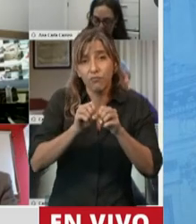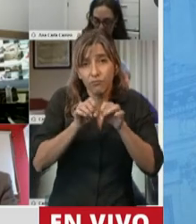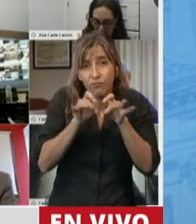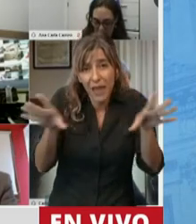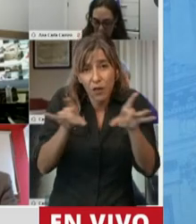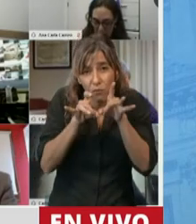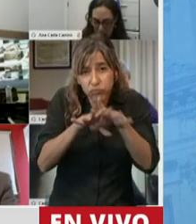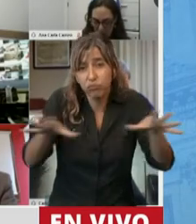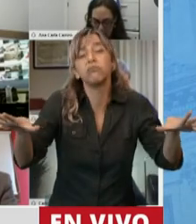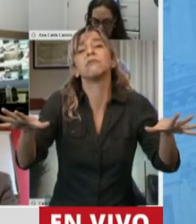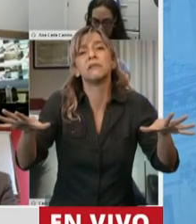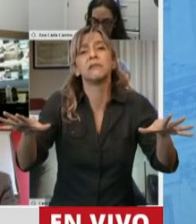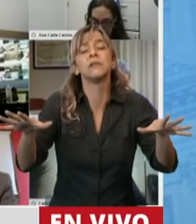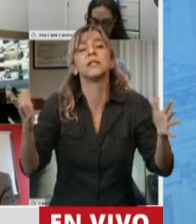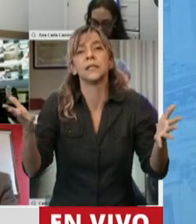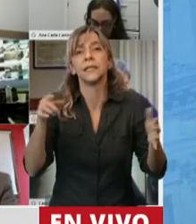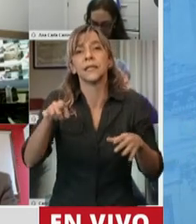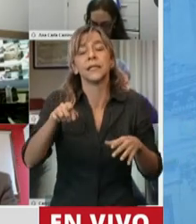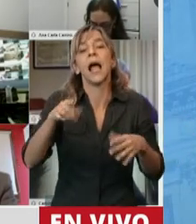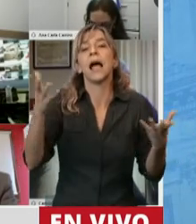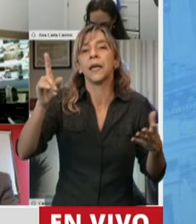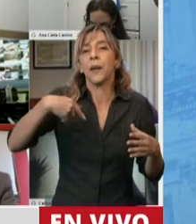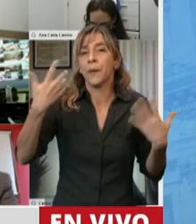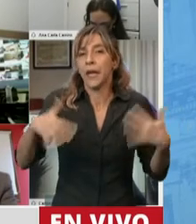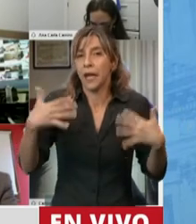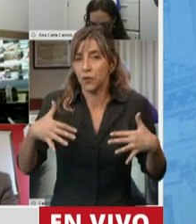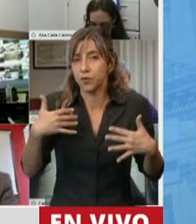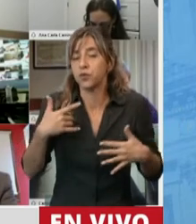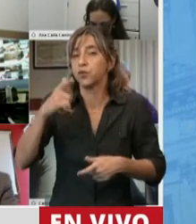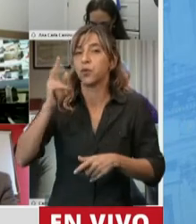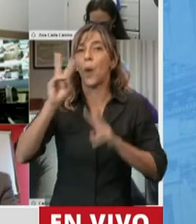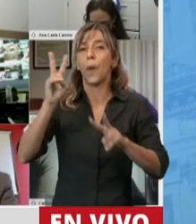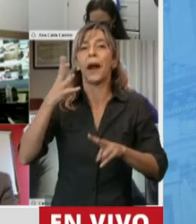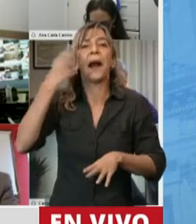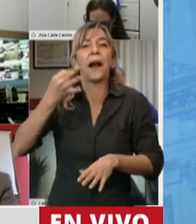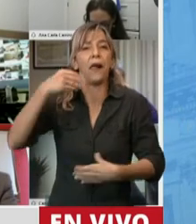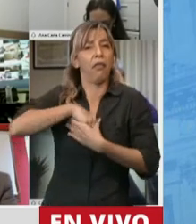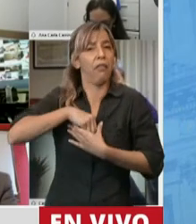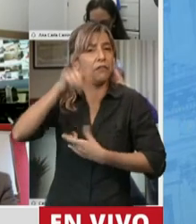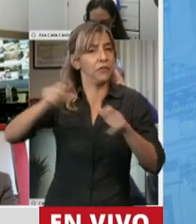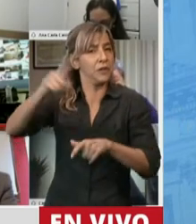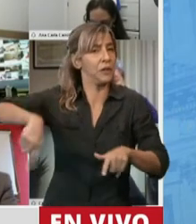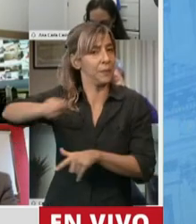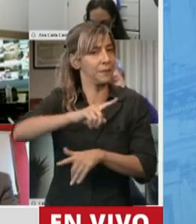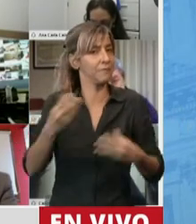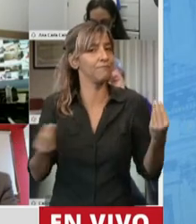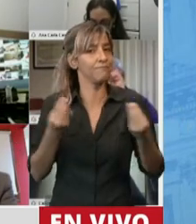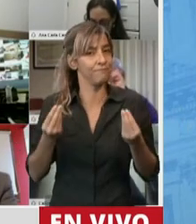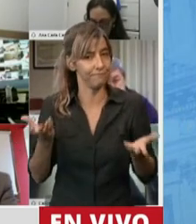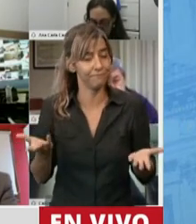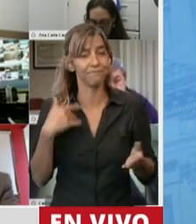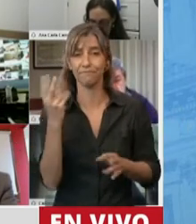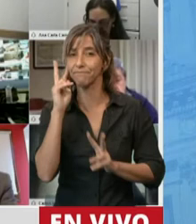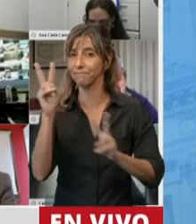las almas, y ese es el espectáculo horroroso. La verdad que a lo largo de estos tres meses hemos podido ver muchos ejemplos de estas